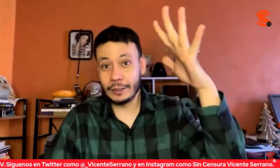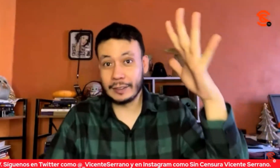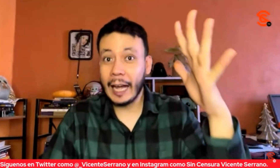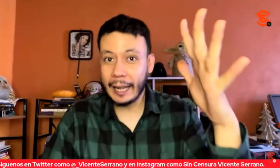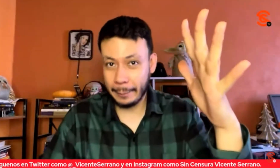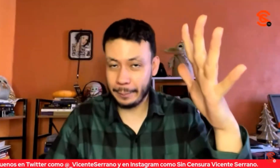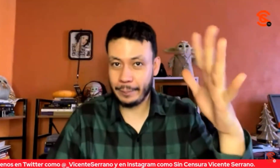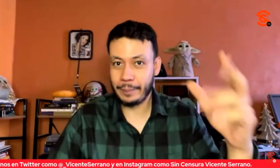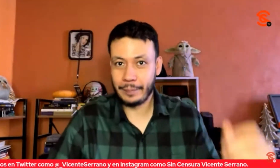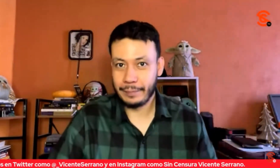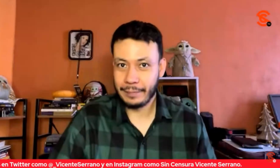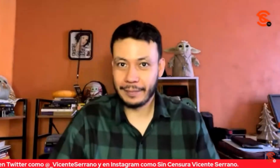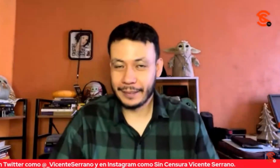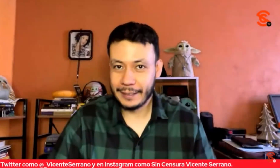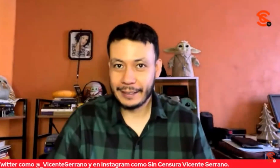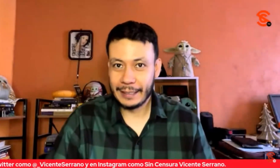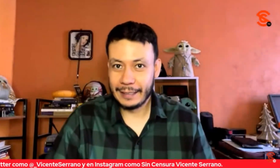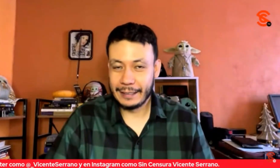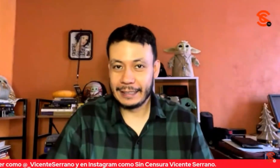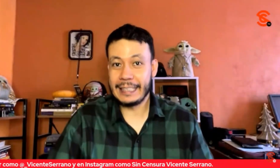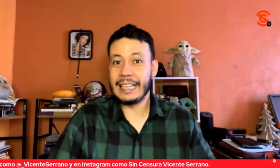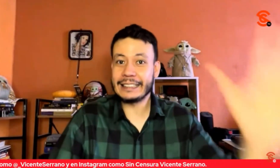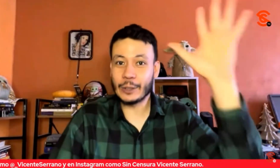si les contara,